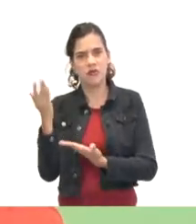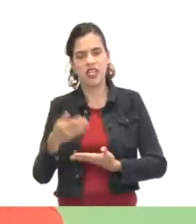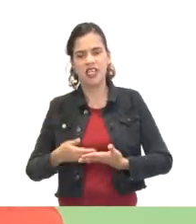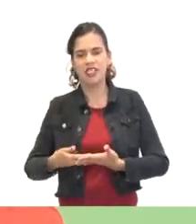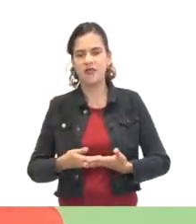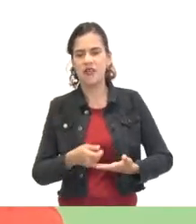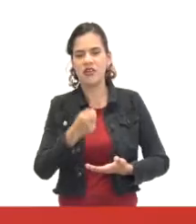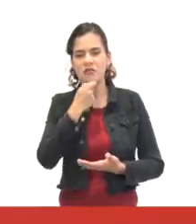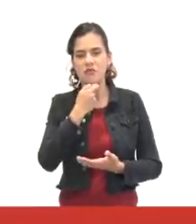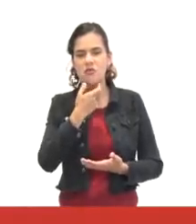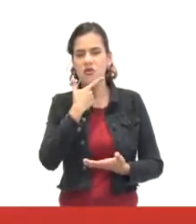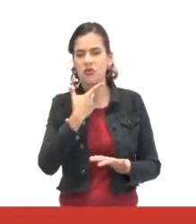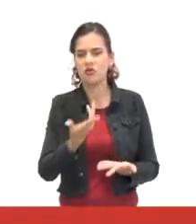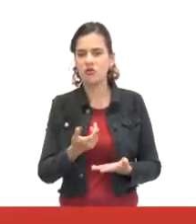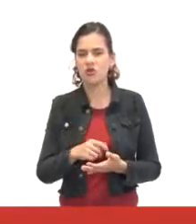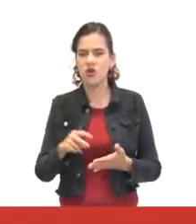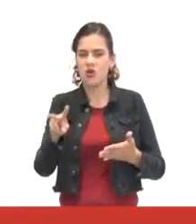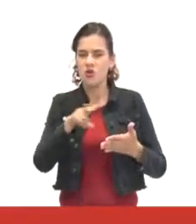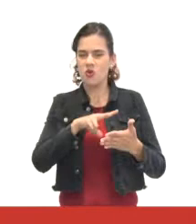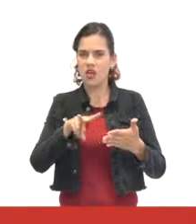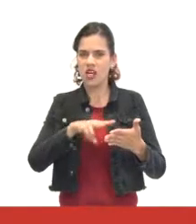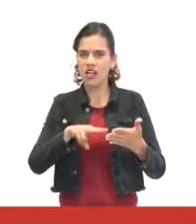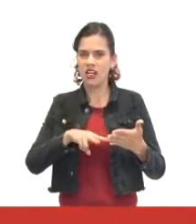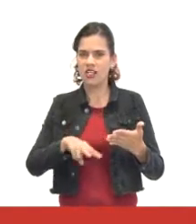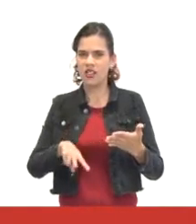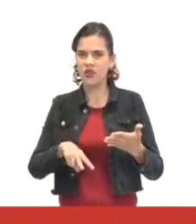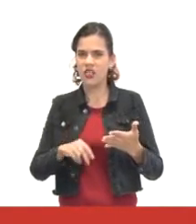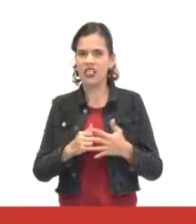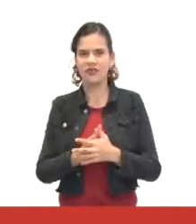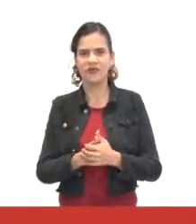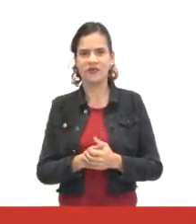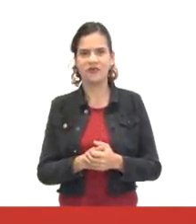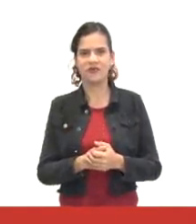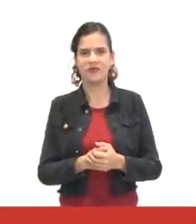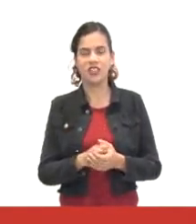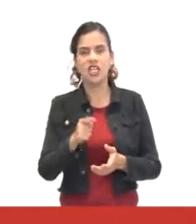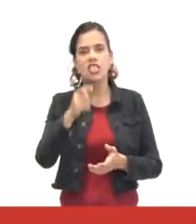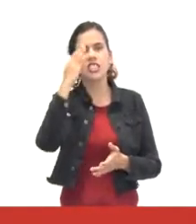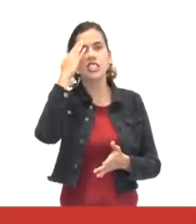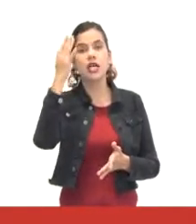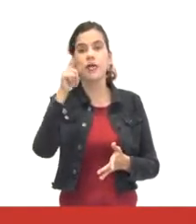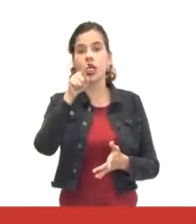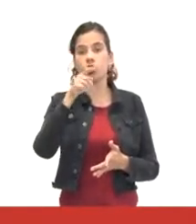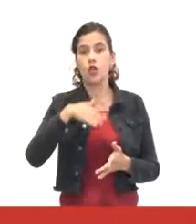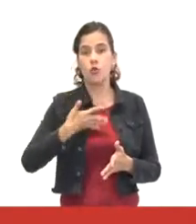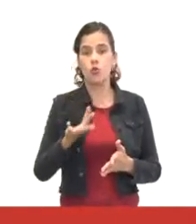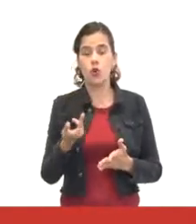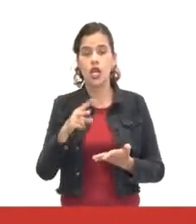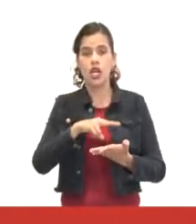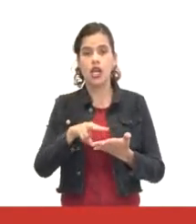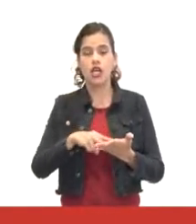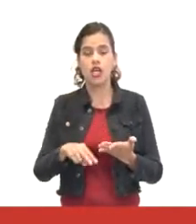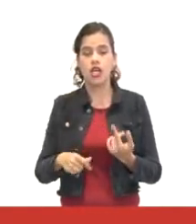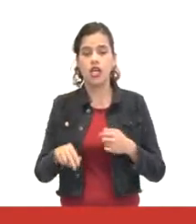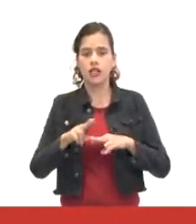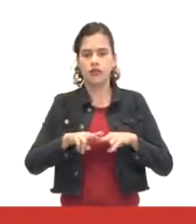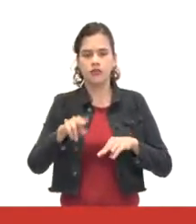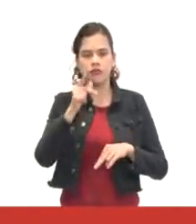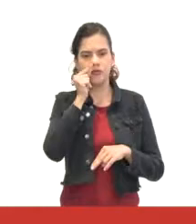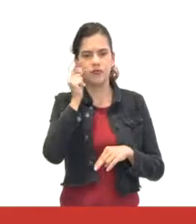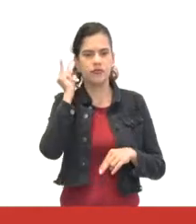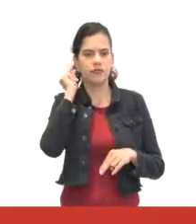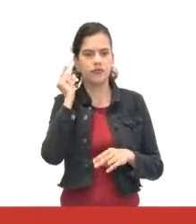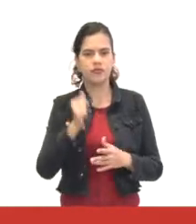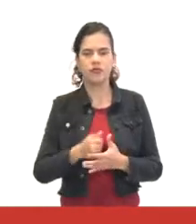hermoso, con una lectura amena. ¿Sabías que tú le puedes leer a la niña o